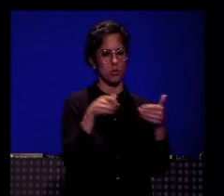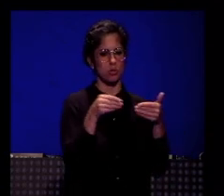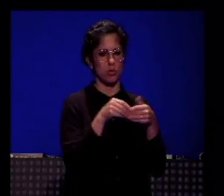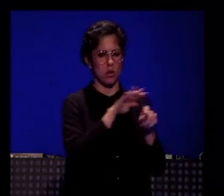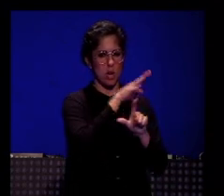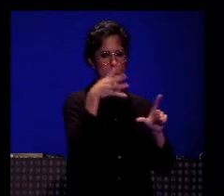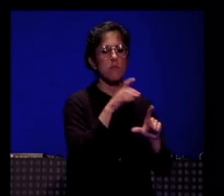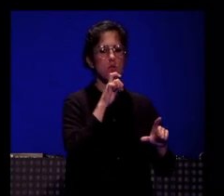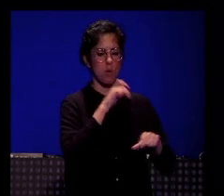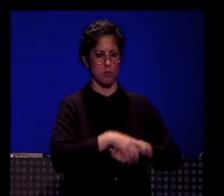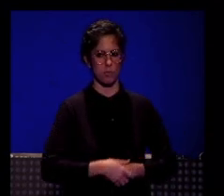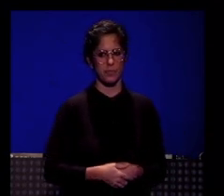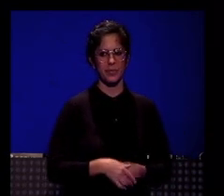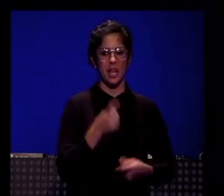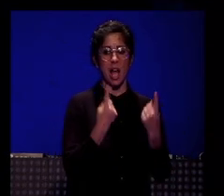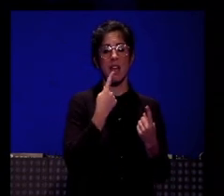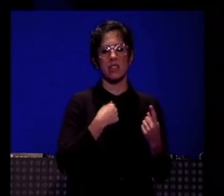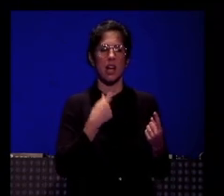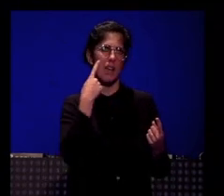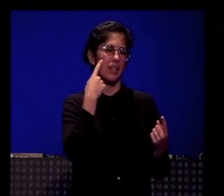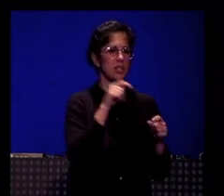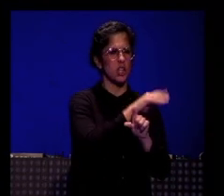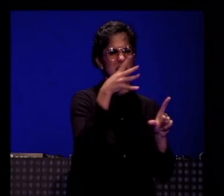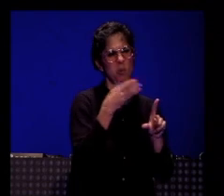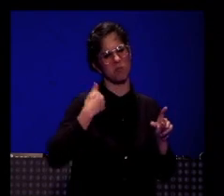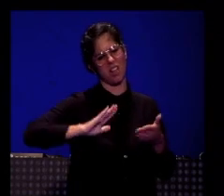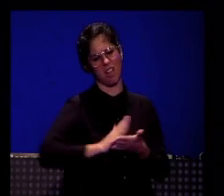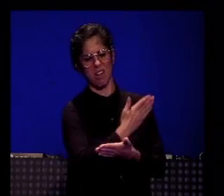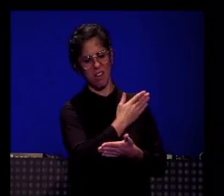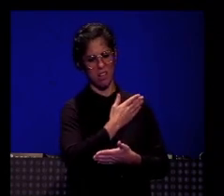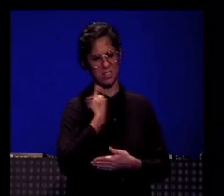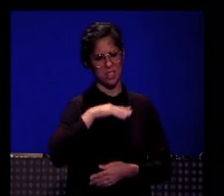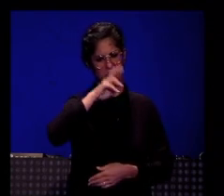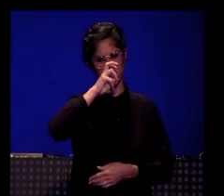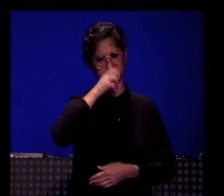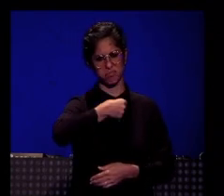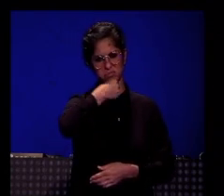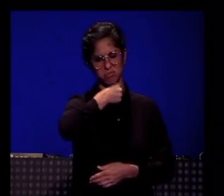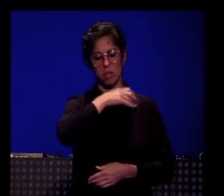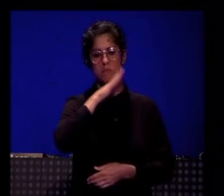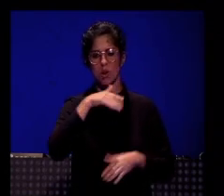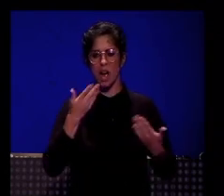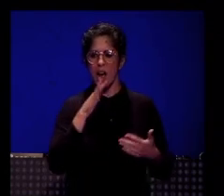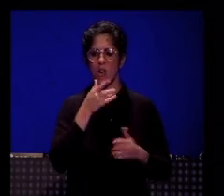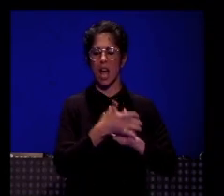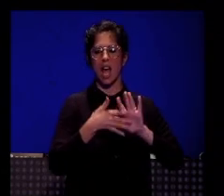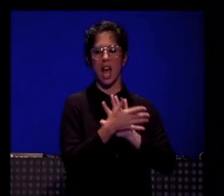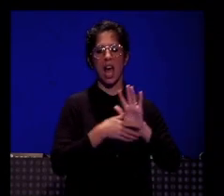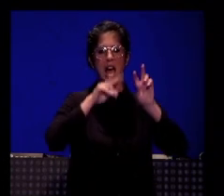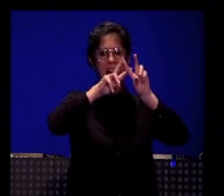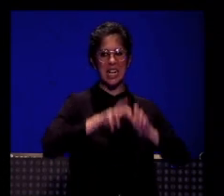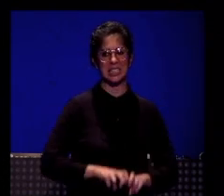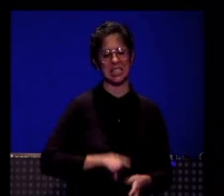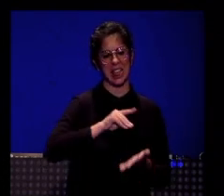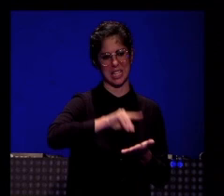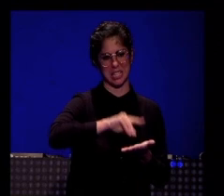jacobo pero eso de la web ya está un poco pasado es cierto vale lo de la web ya está un poco pasado porque porque ahora hablamos de analítica digital porque hablamos de analítica